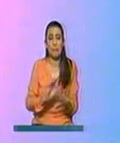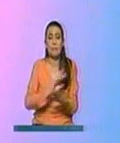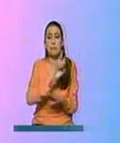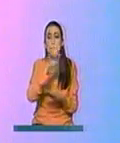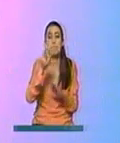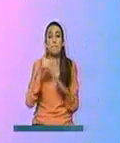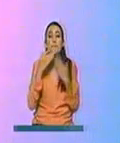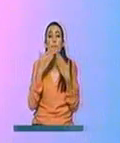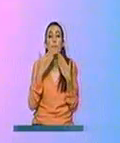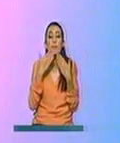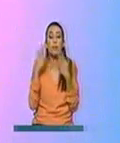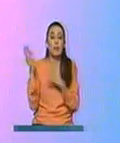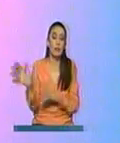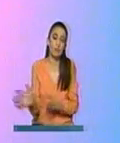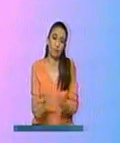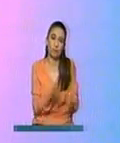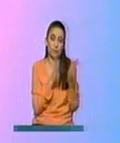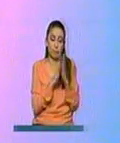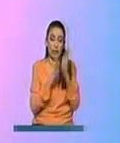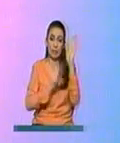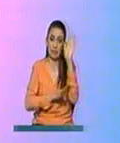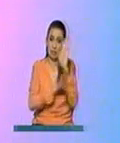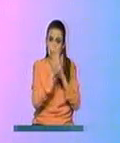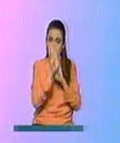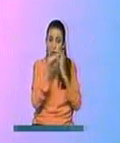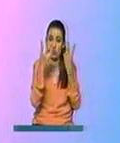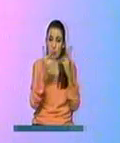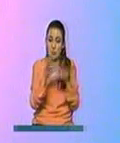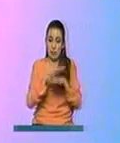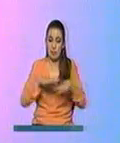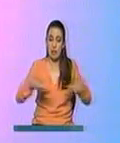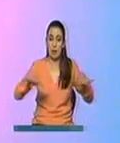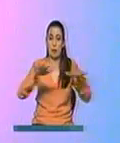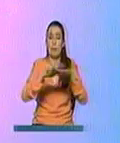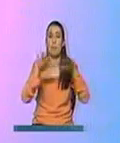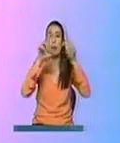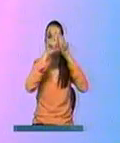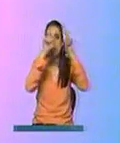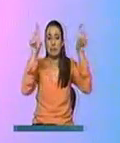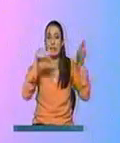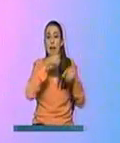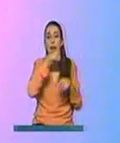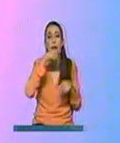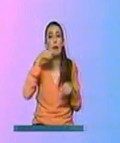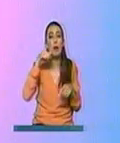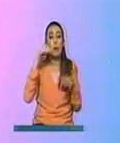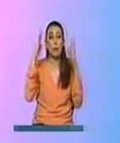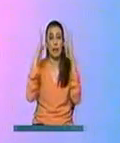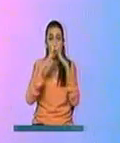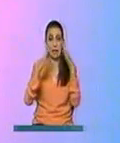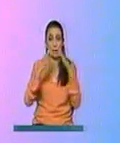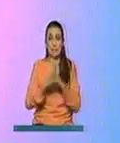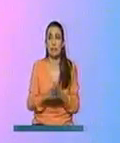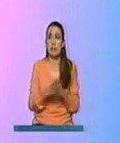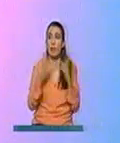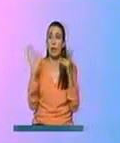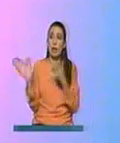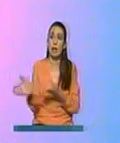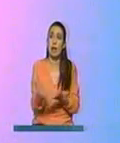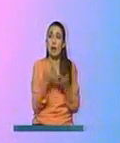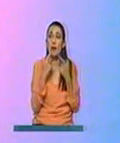sobre estos incentivos y el desarrollo y crecimiento también de la industria cervecera artesanal en el Ecuador. Vamos a